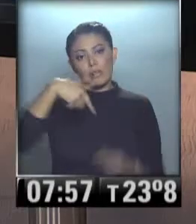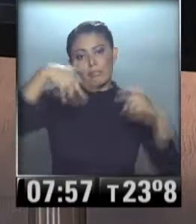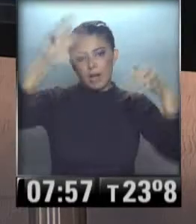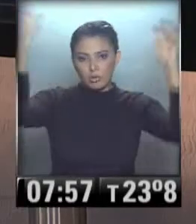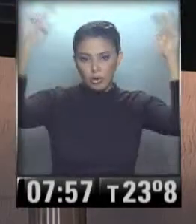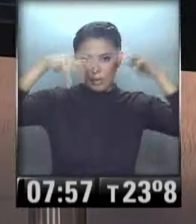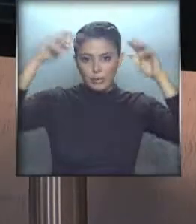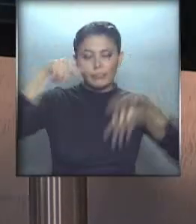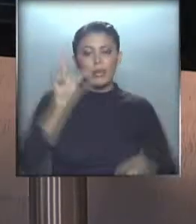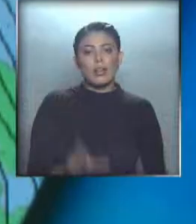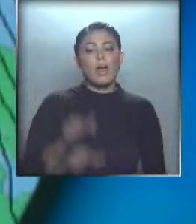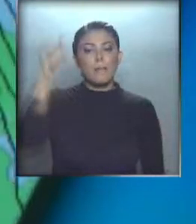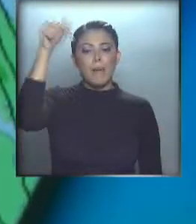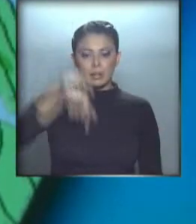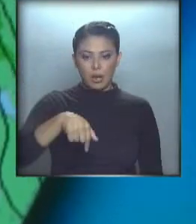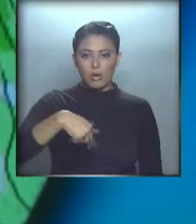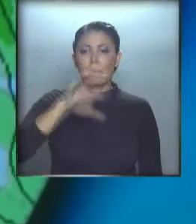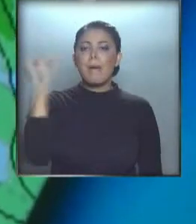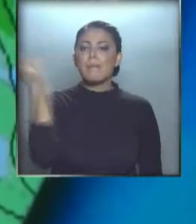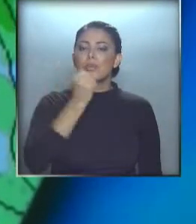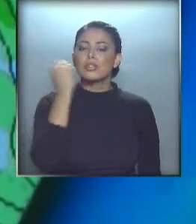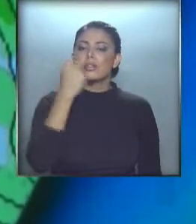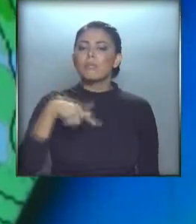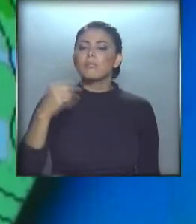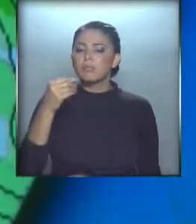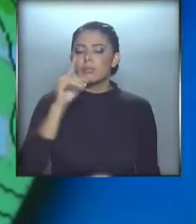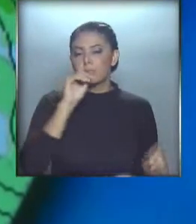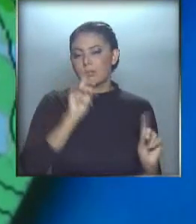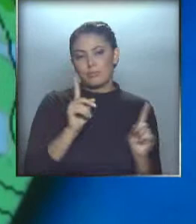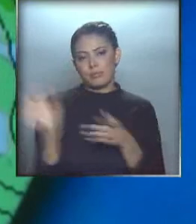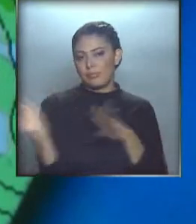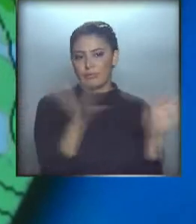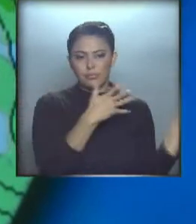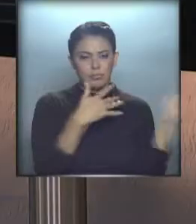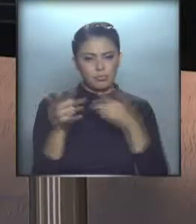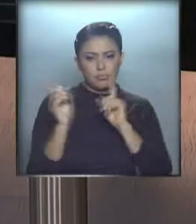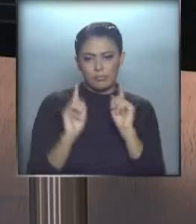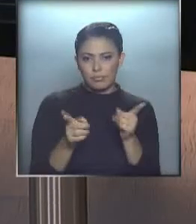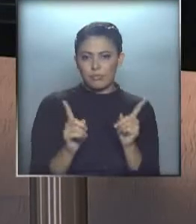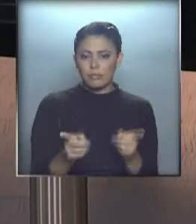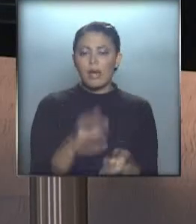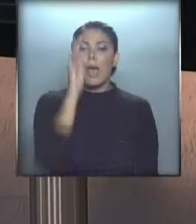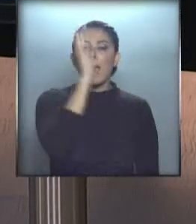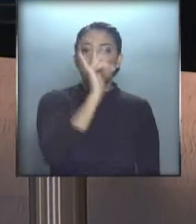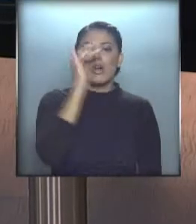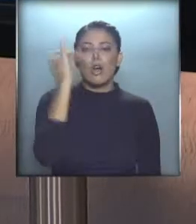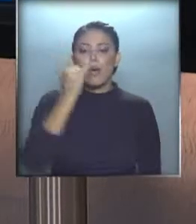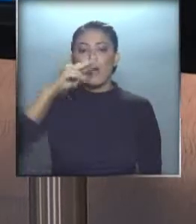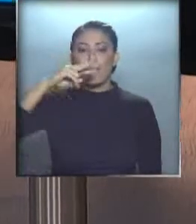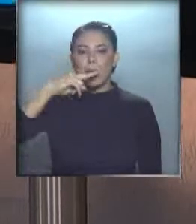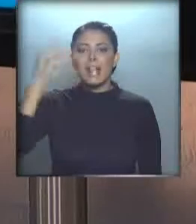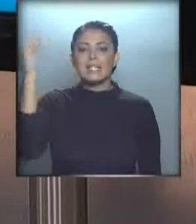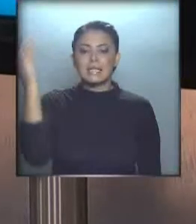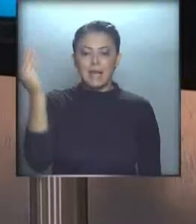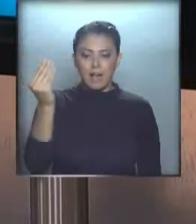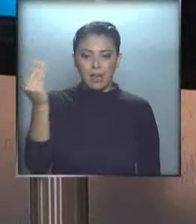región patagónica, el factor meteorológico destacado sigue siendo el viento. Miércoles, jueves, viernes,